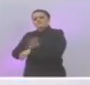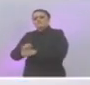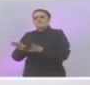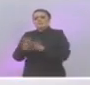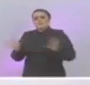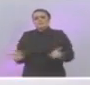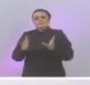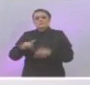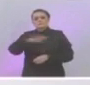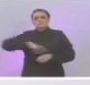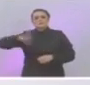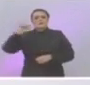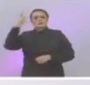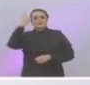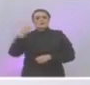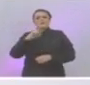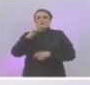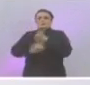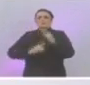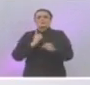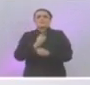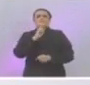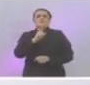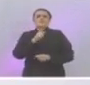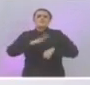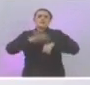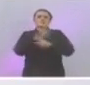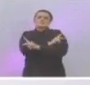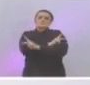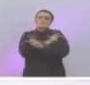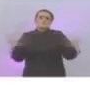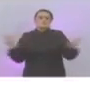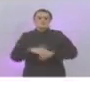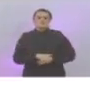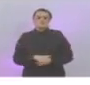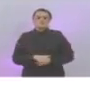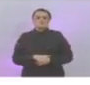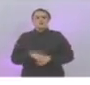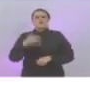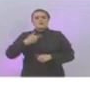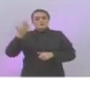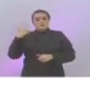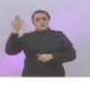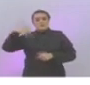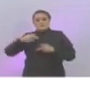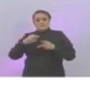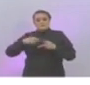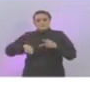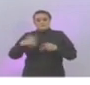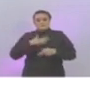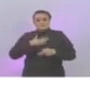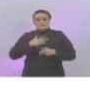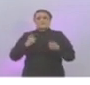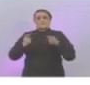promoción de un San Luis con más oportunidades para todos. Desde el inicio